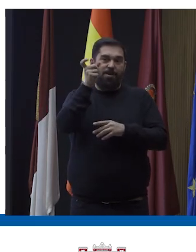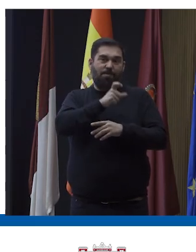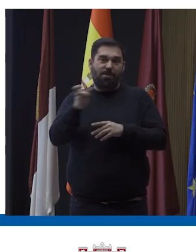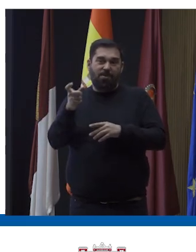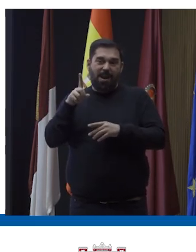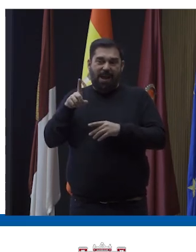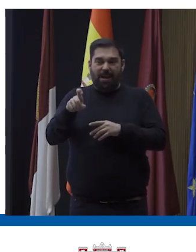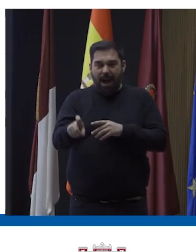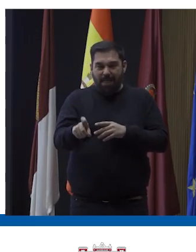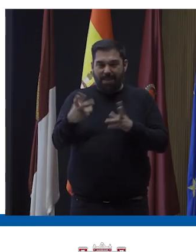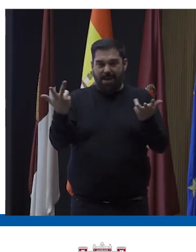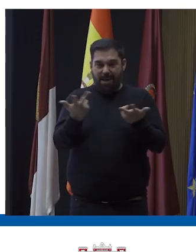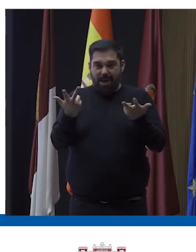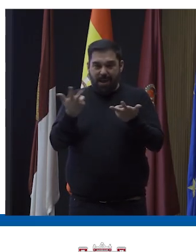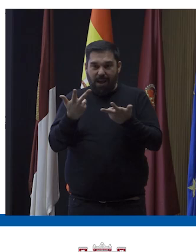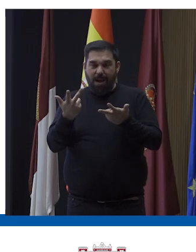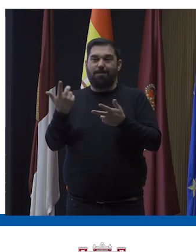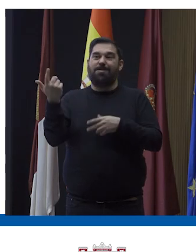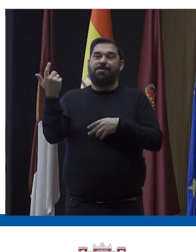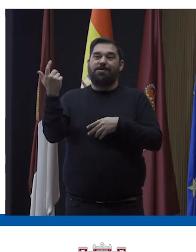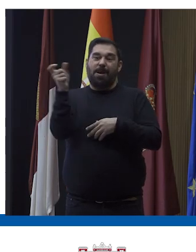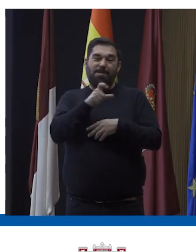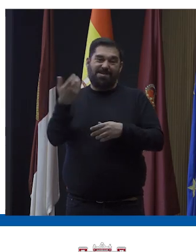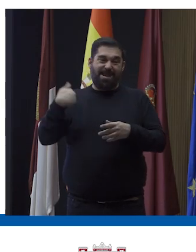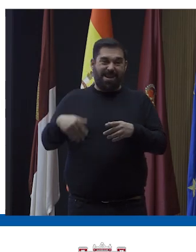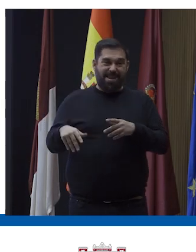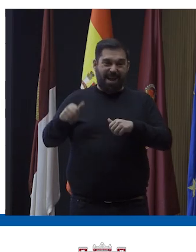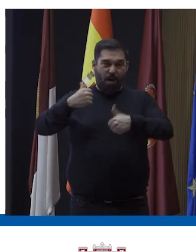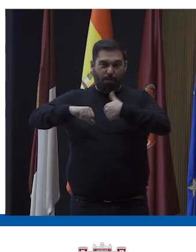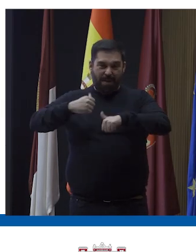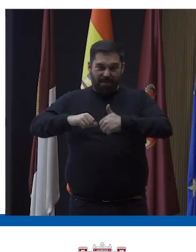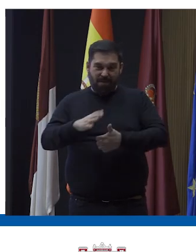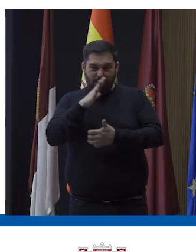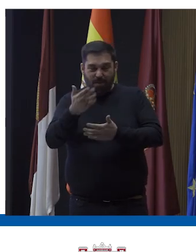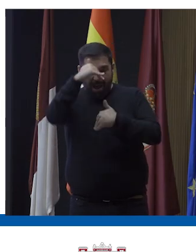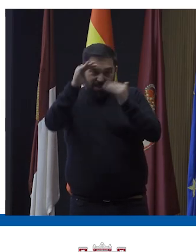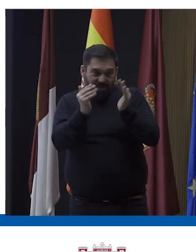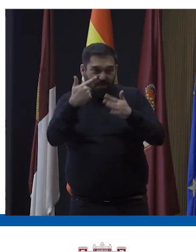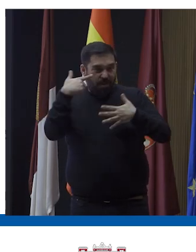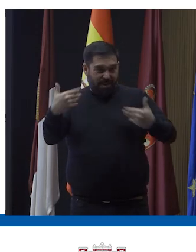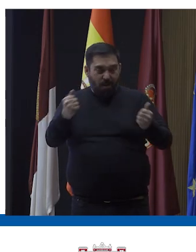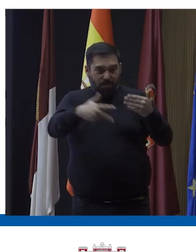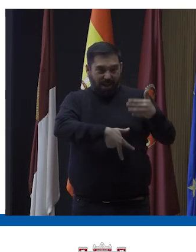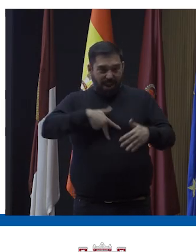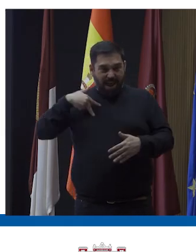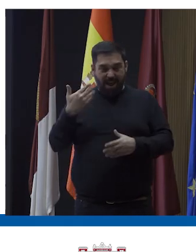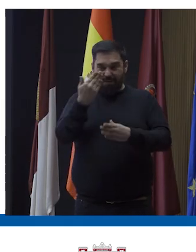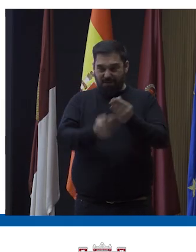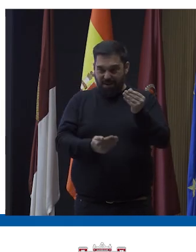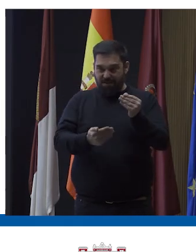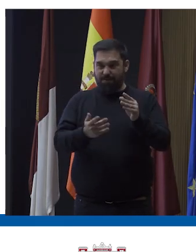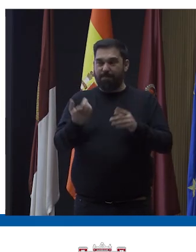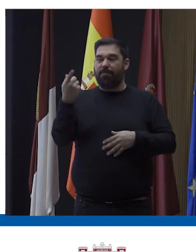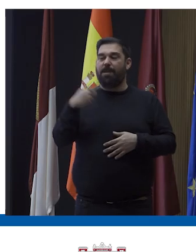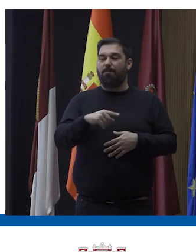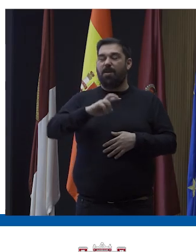operado, tal, porque claro, falla esta atención a la salud de forma global. Vale, y otra parte que